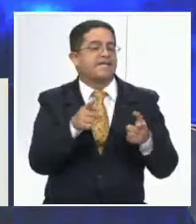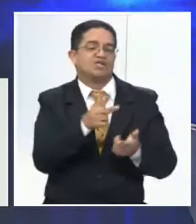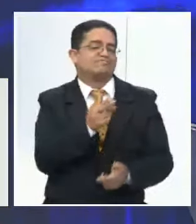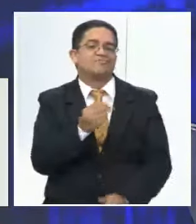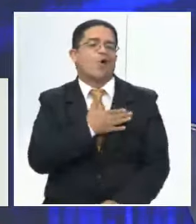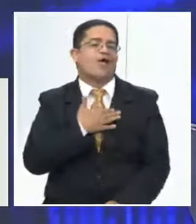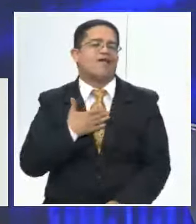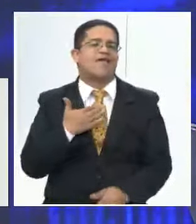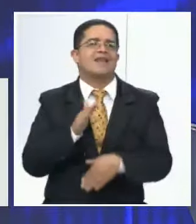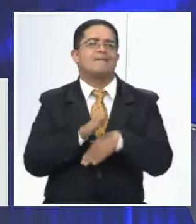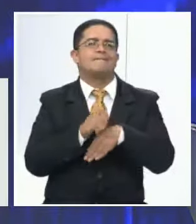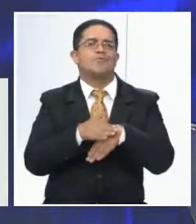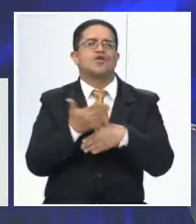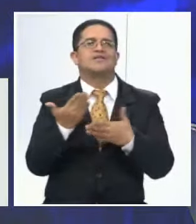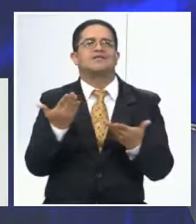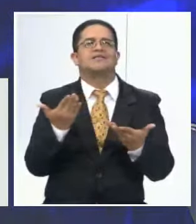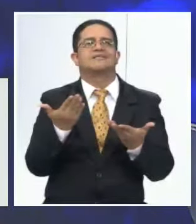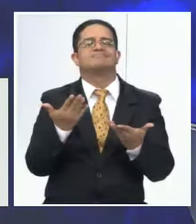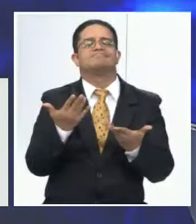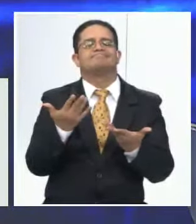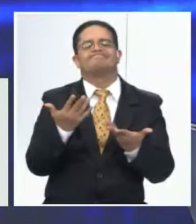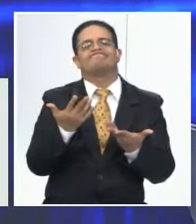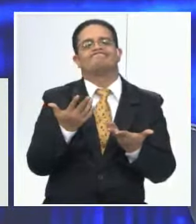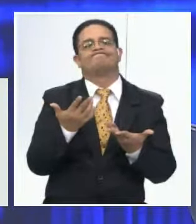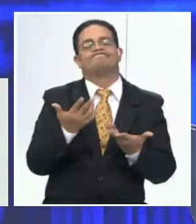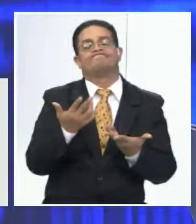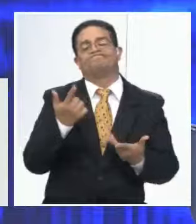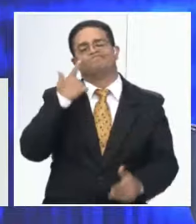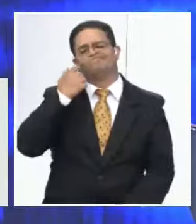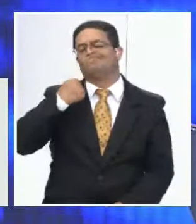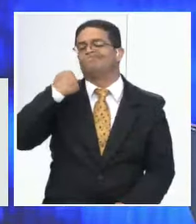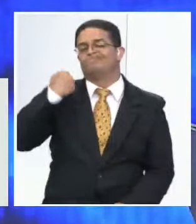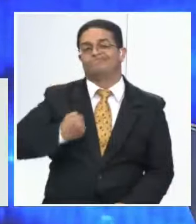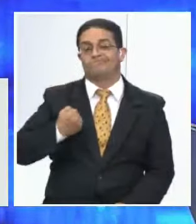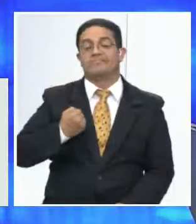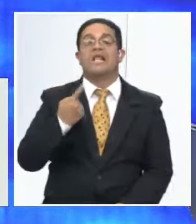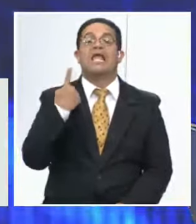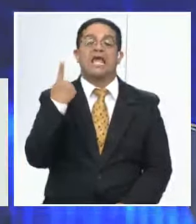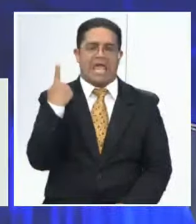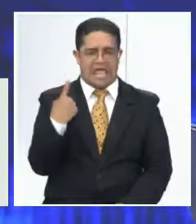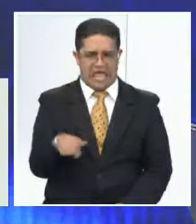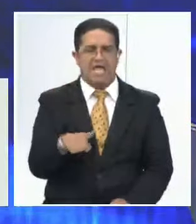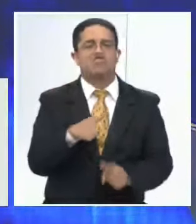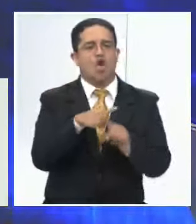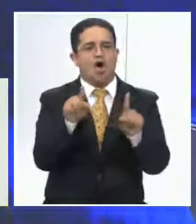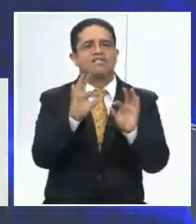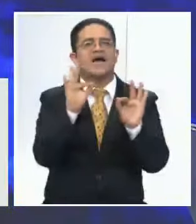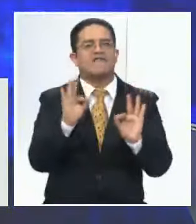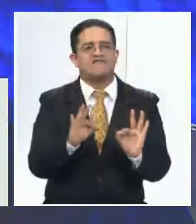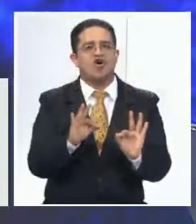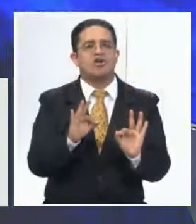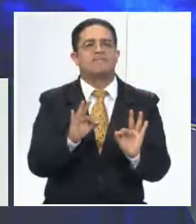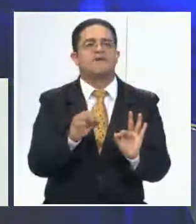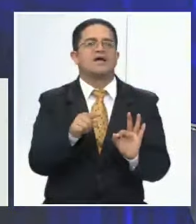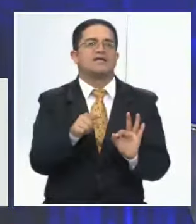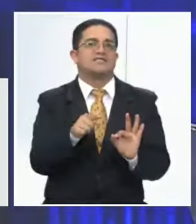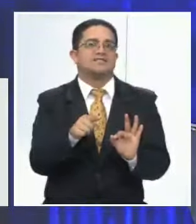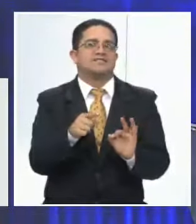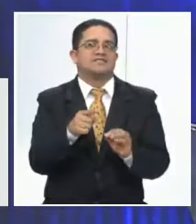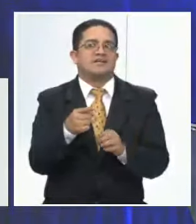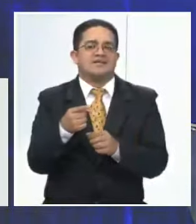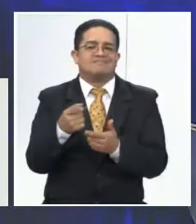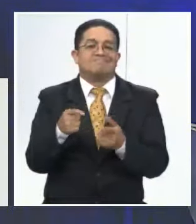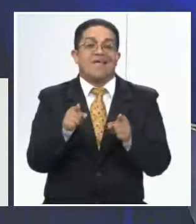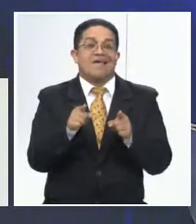condición médica o porque simplemente no lo quieren. Entonces sí tenemos tratamientos mínimamente invasivos que no vamos a obtener nunca un resultado como una